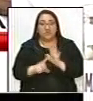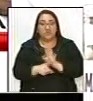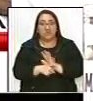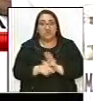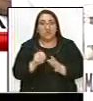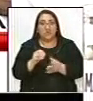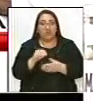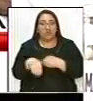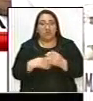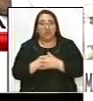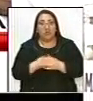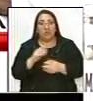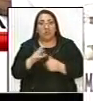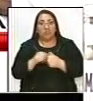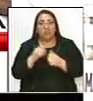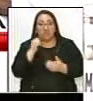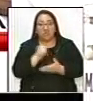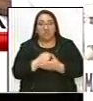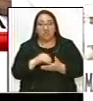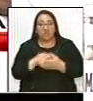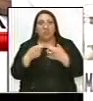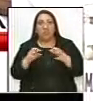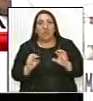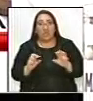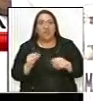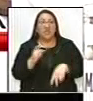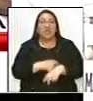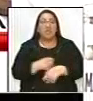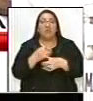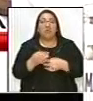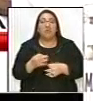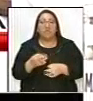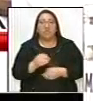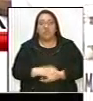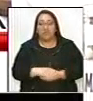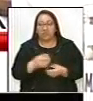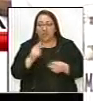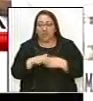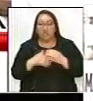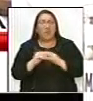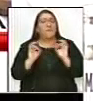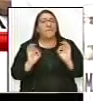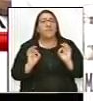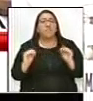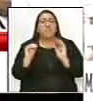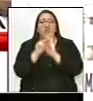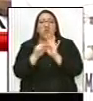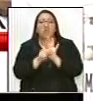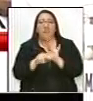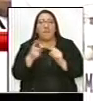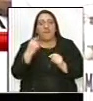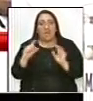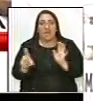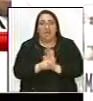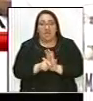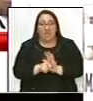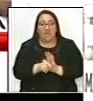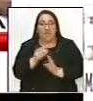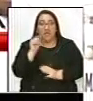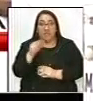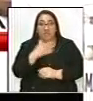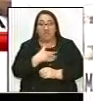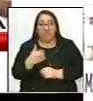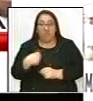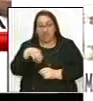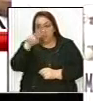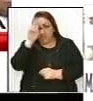están sometidos en cuanto a su promulgación, publicación, vigencia y efectos a las mismas normas que rigen para la ley. El Presidente de la